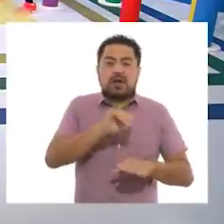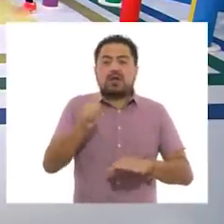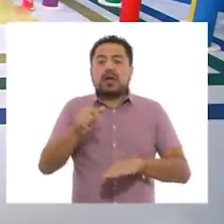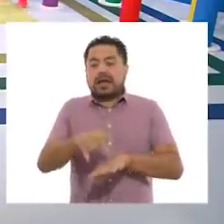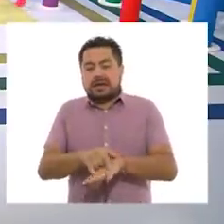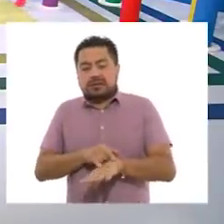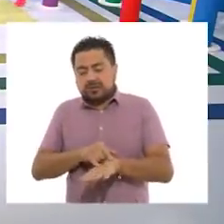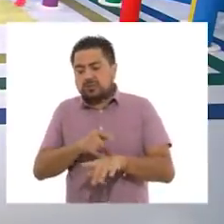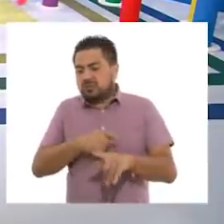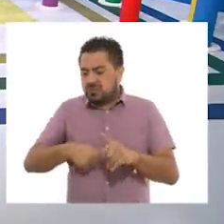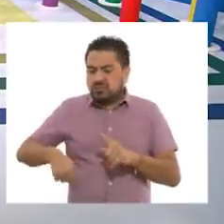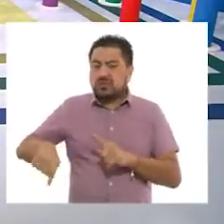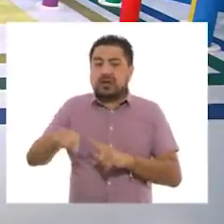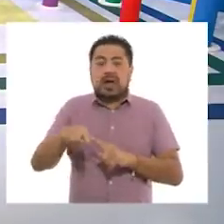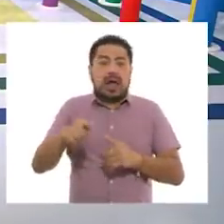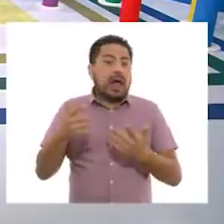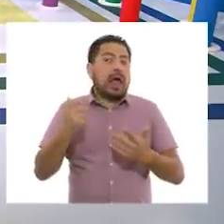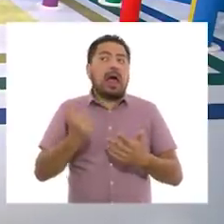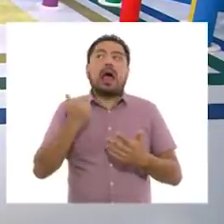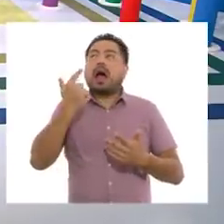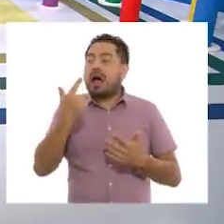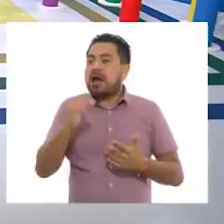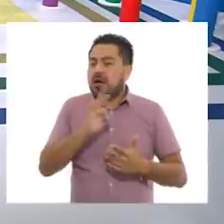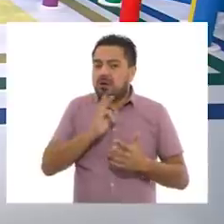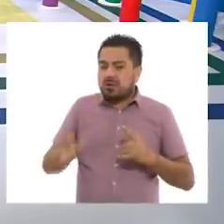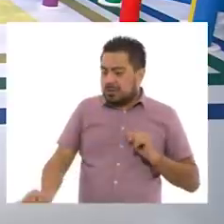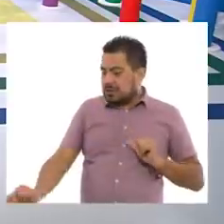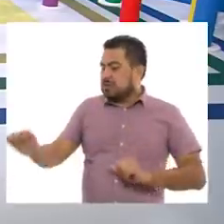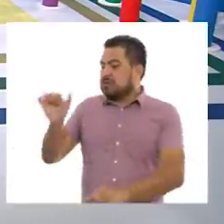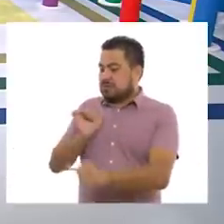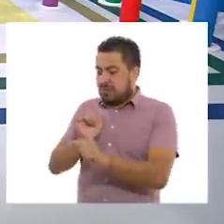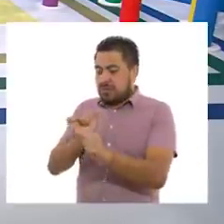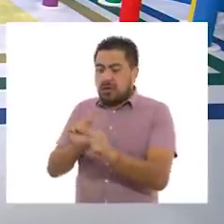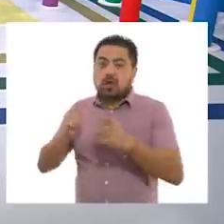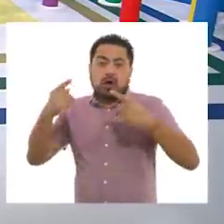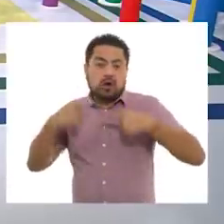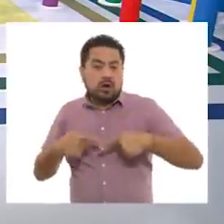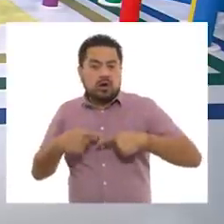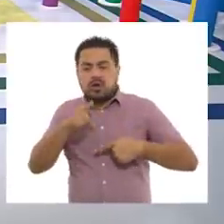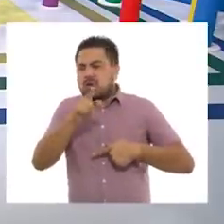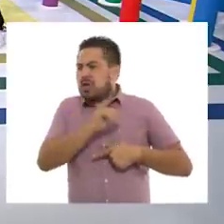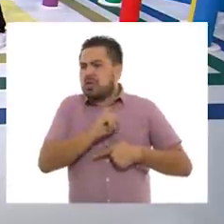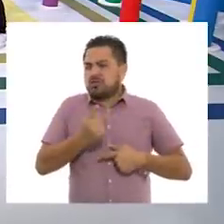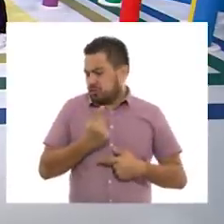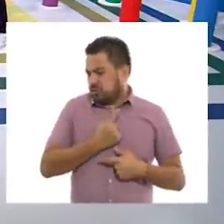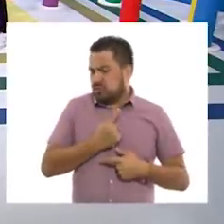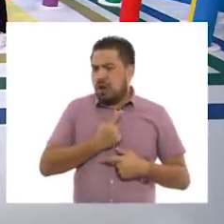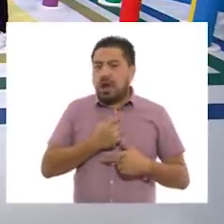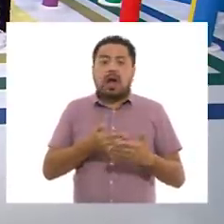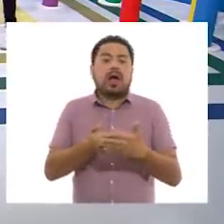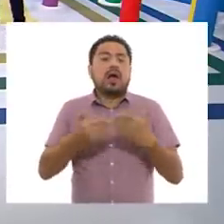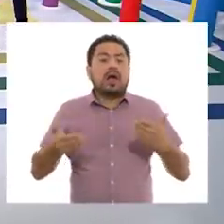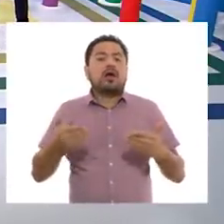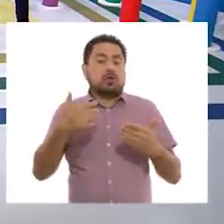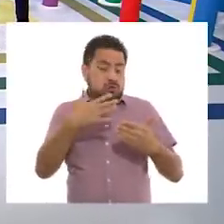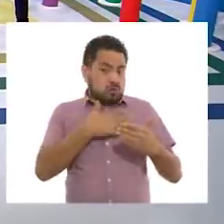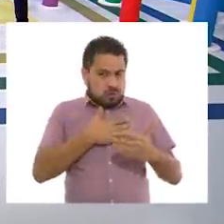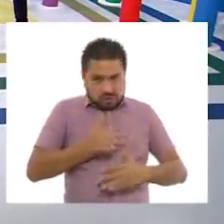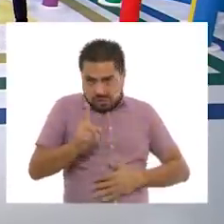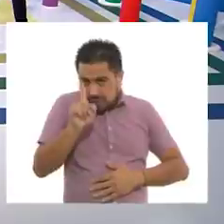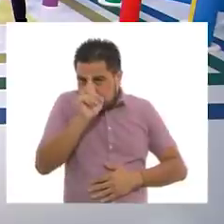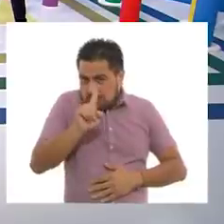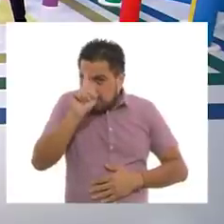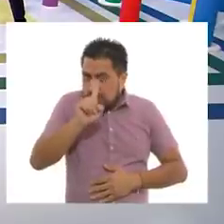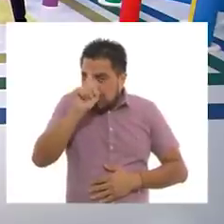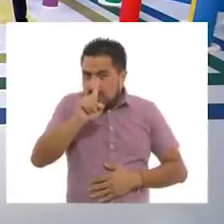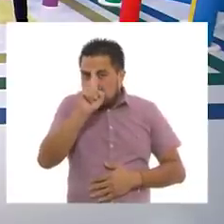calcetín. Si estás con alguien, le das el turno a la otra persona. Si estás de forma individual, entonces yo te sugiero